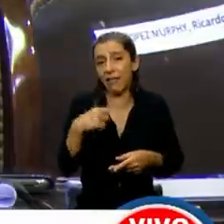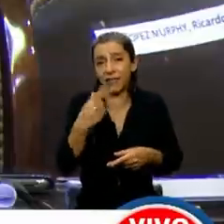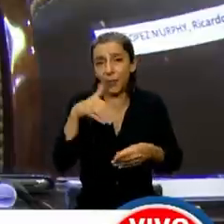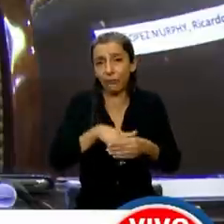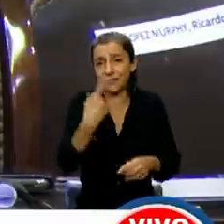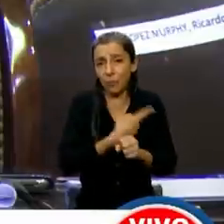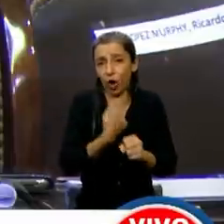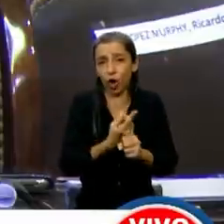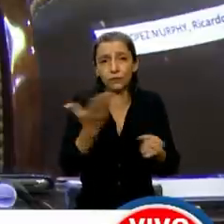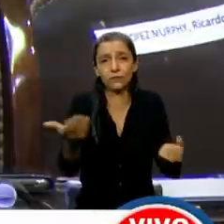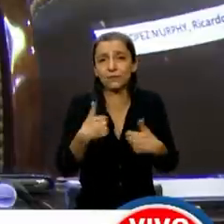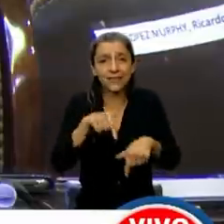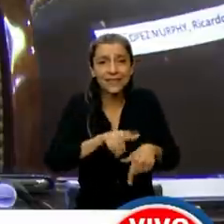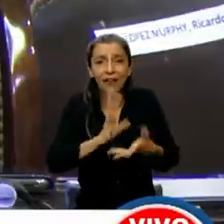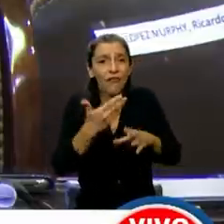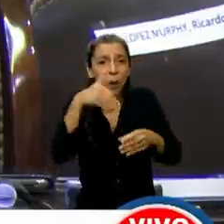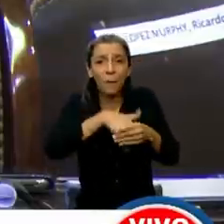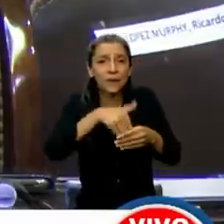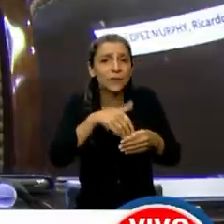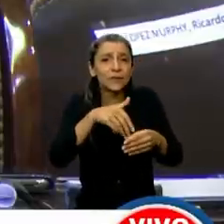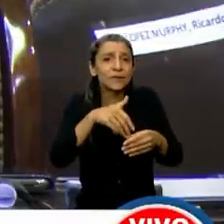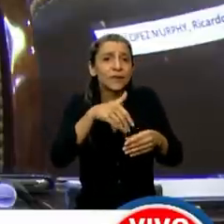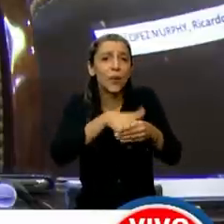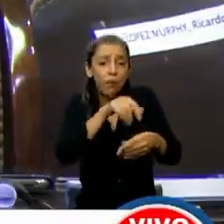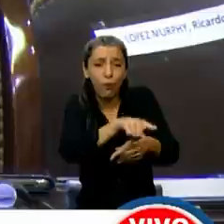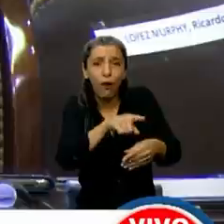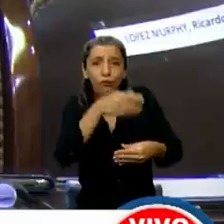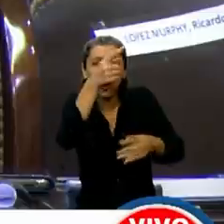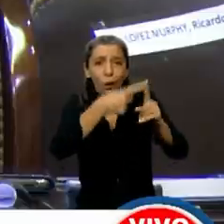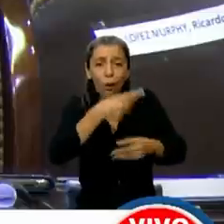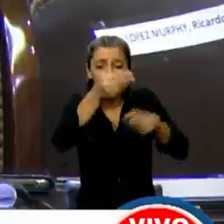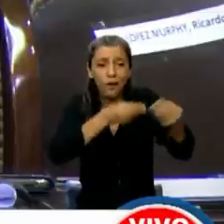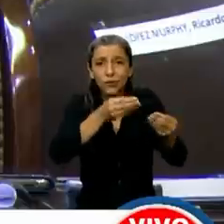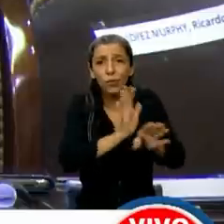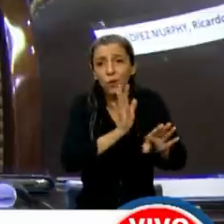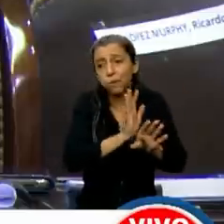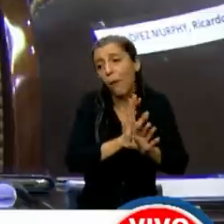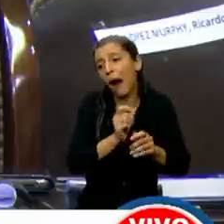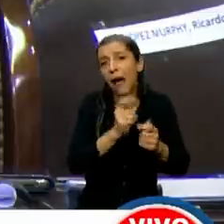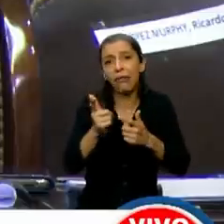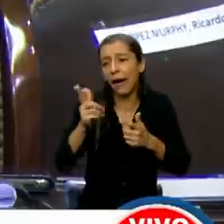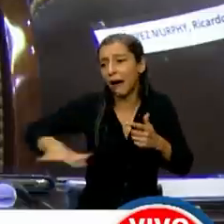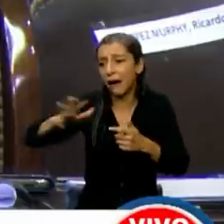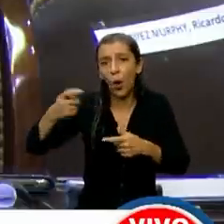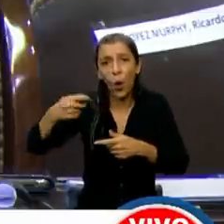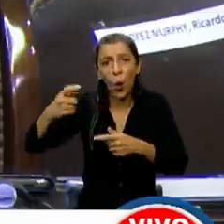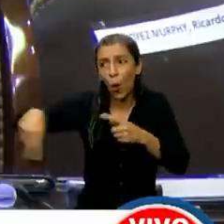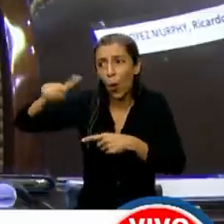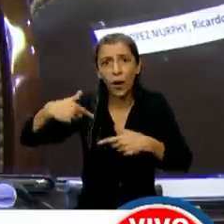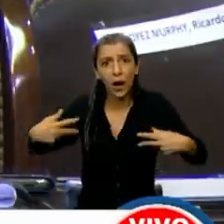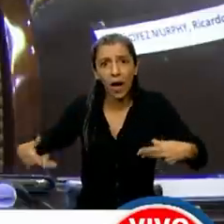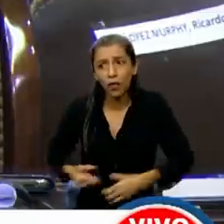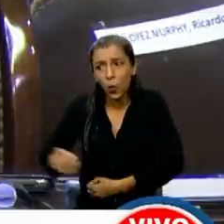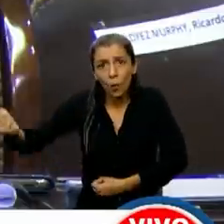porque no se puede seguir botando presupuestos que sean que lleven ajustes a los jubilados porque no se puede acompañar